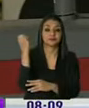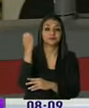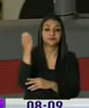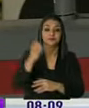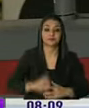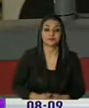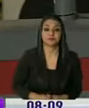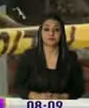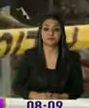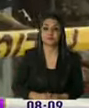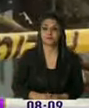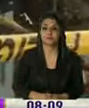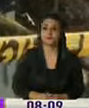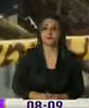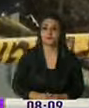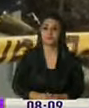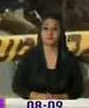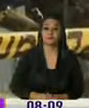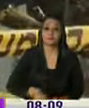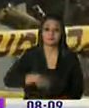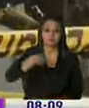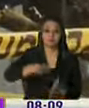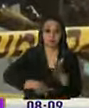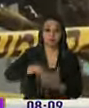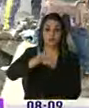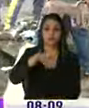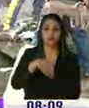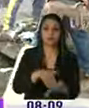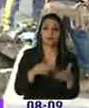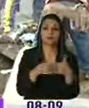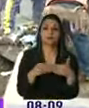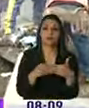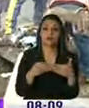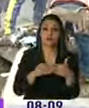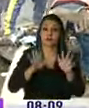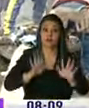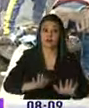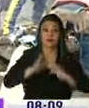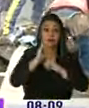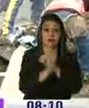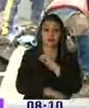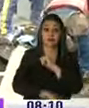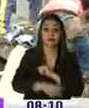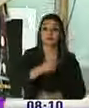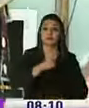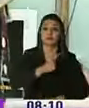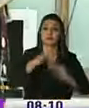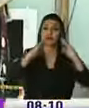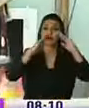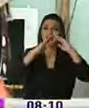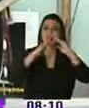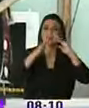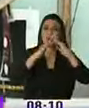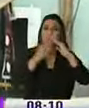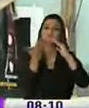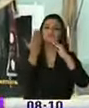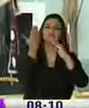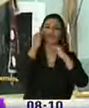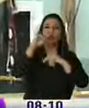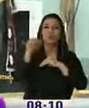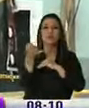Veamos. Una multa de alrededor de $5.000 sería la sanción que podría recibir el propietario de la vivienda que colapsó